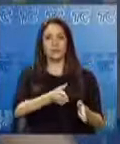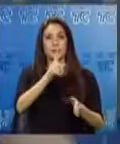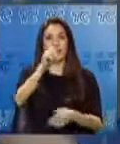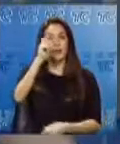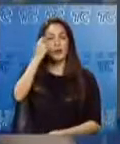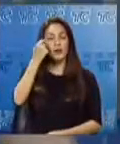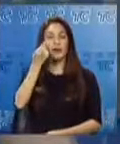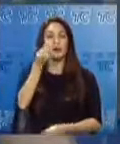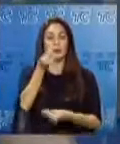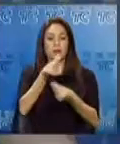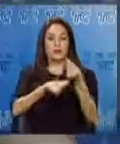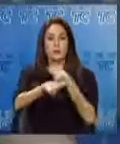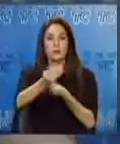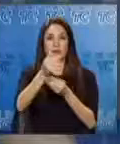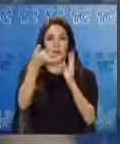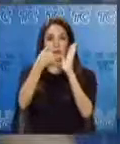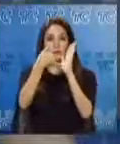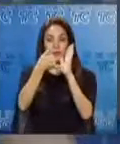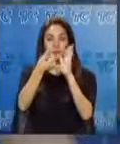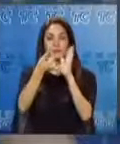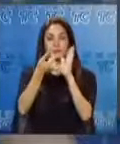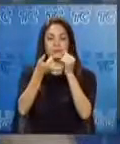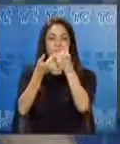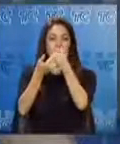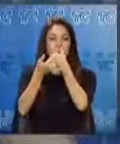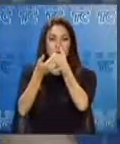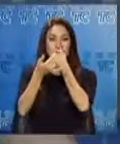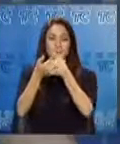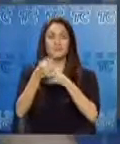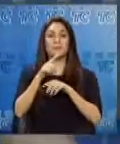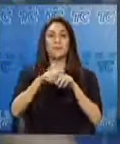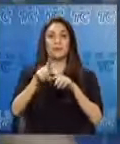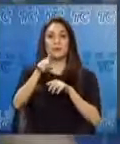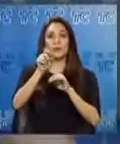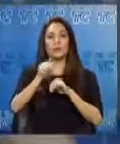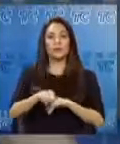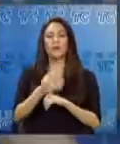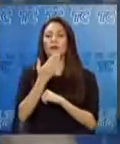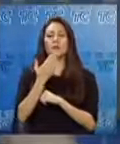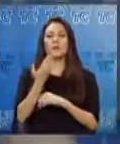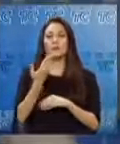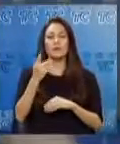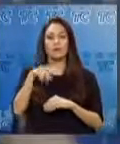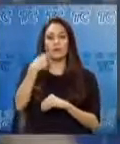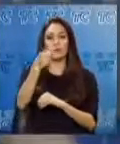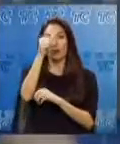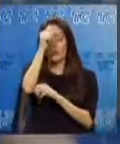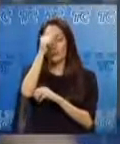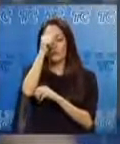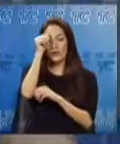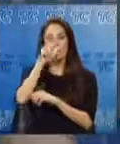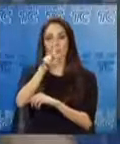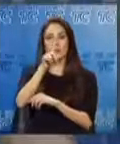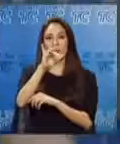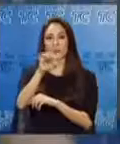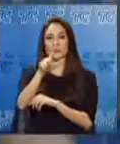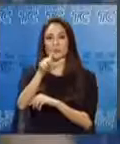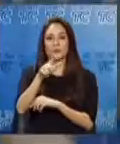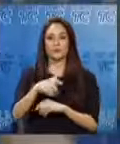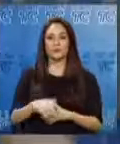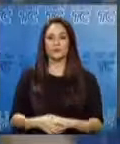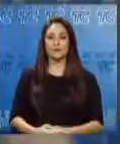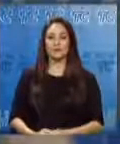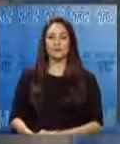que la devolución del IVA será retroactiva solamente para quienes habiliten su cuenta hasta el próximo domingo 31 de julio.